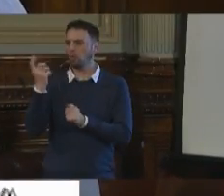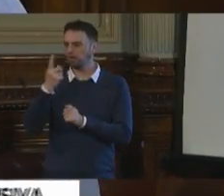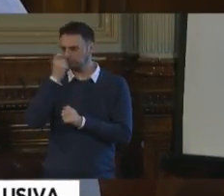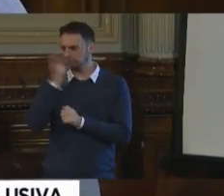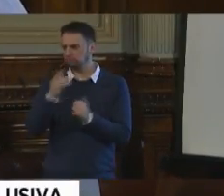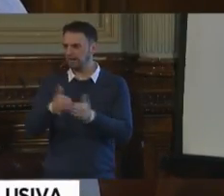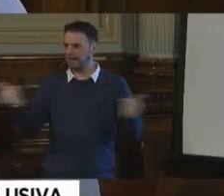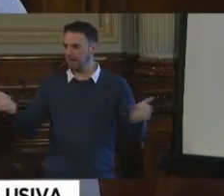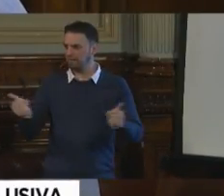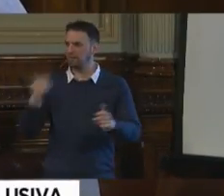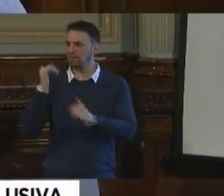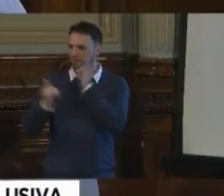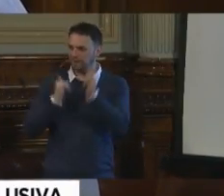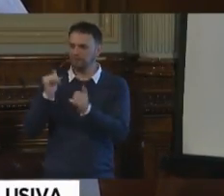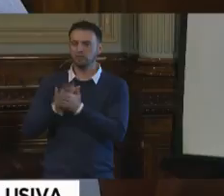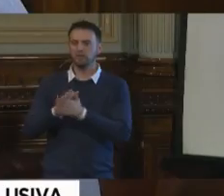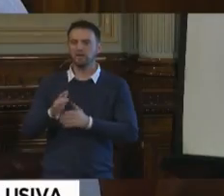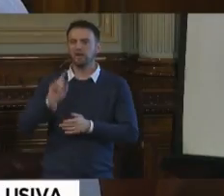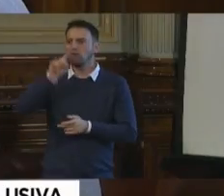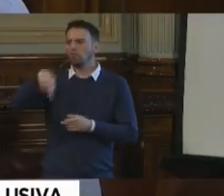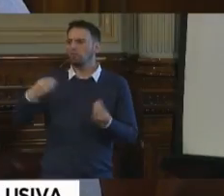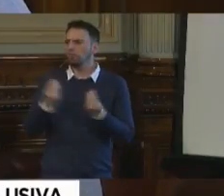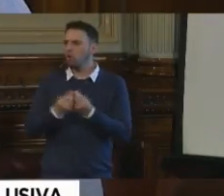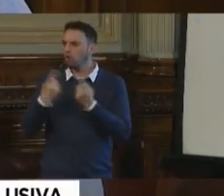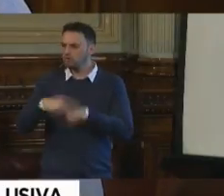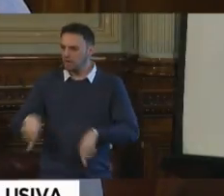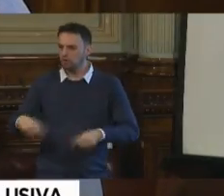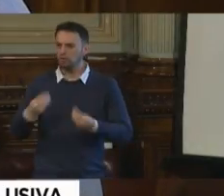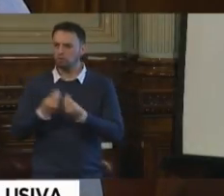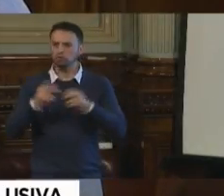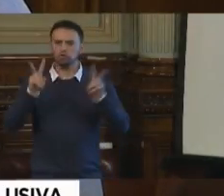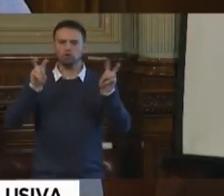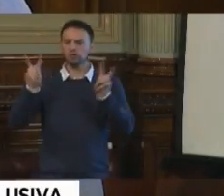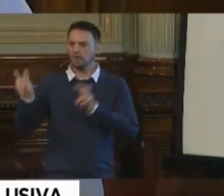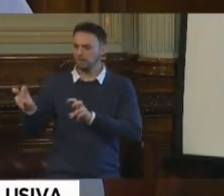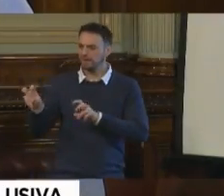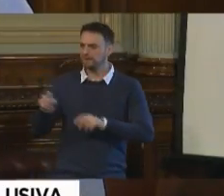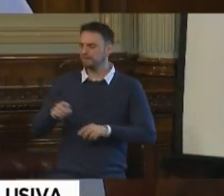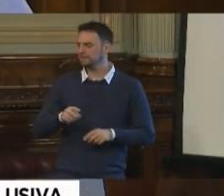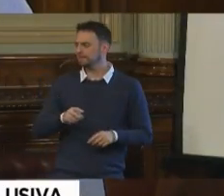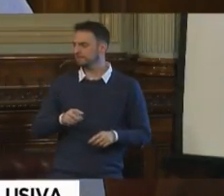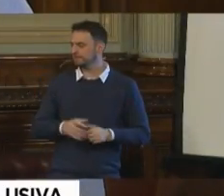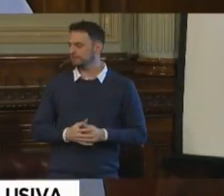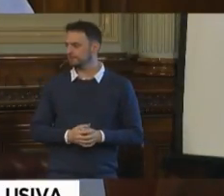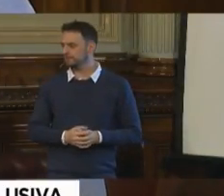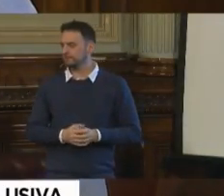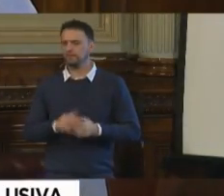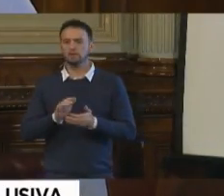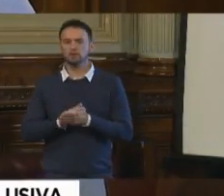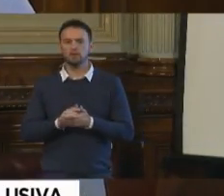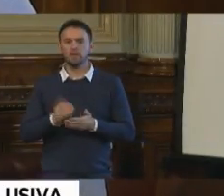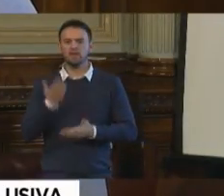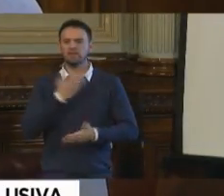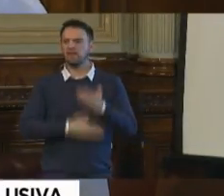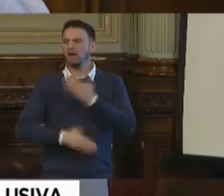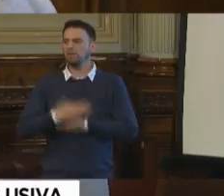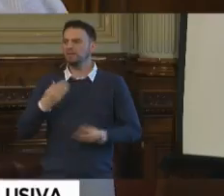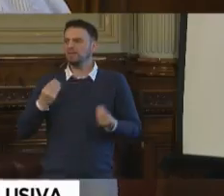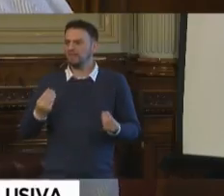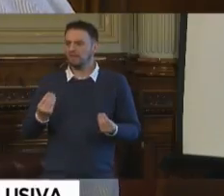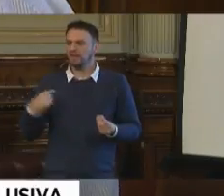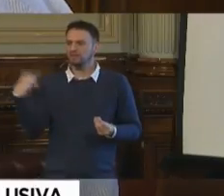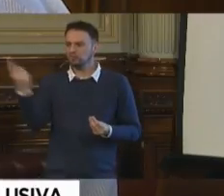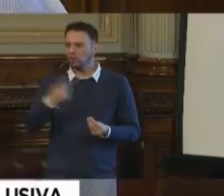minutos donde surgen y muchas cuestiones acerca de qué es la discapacidad